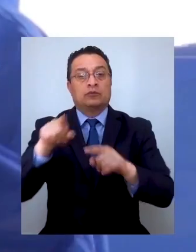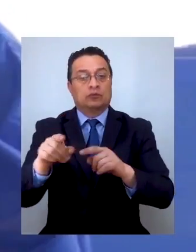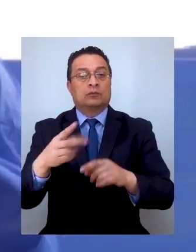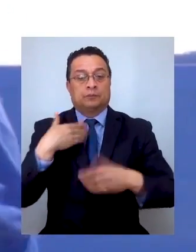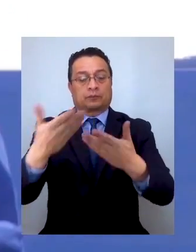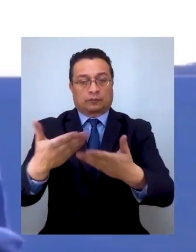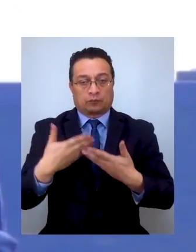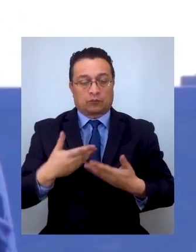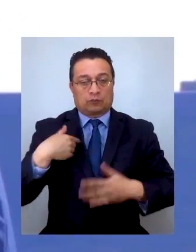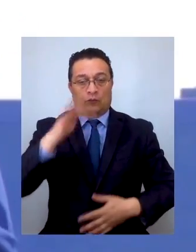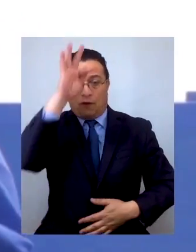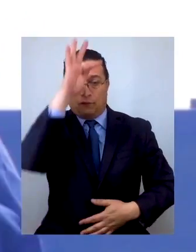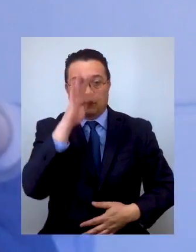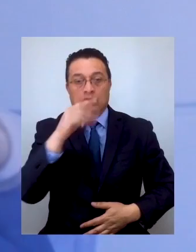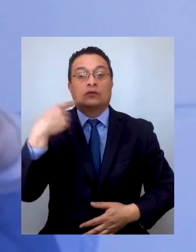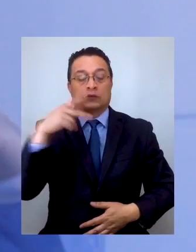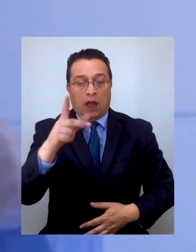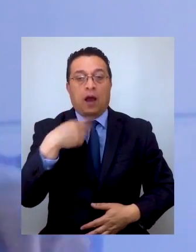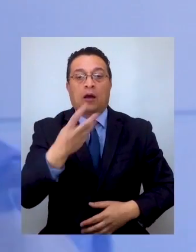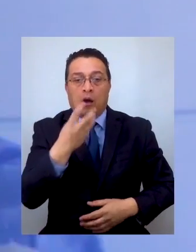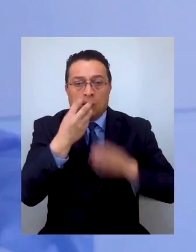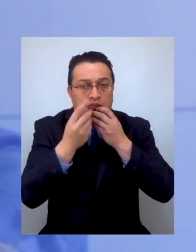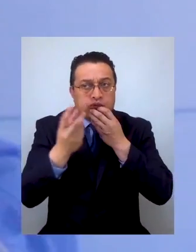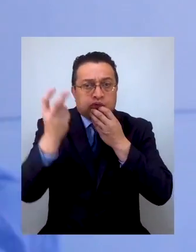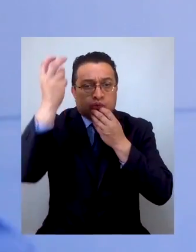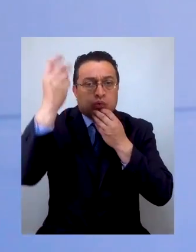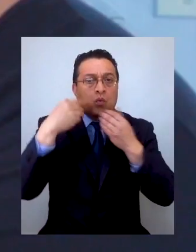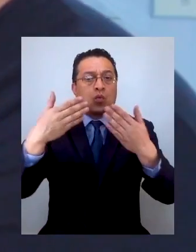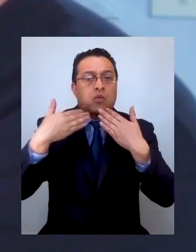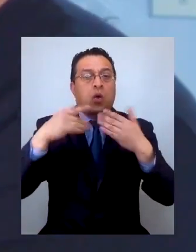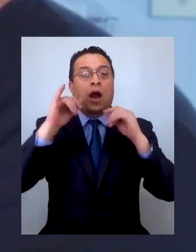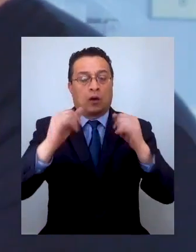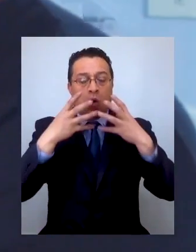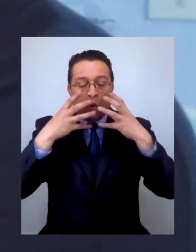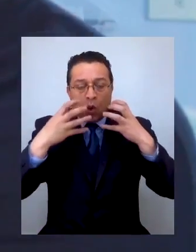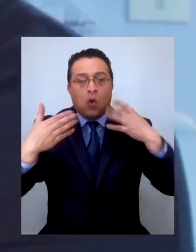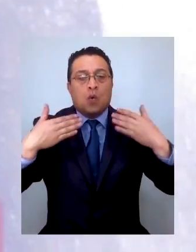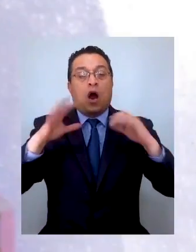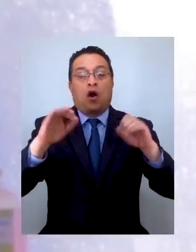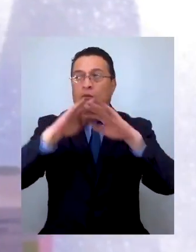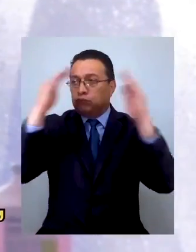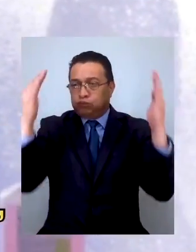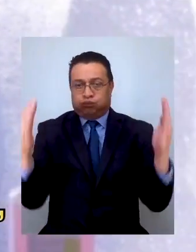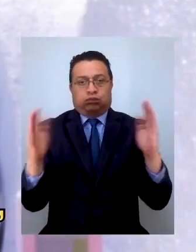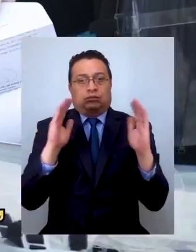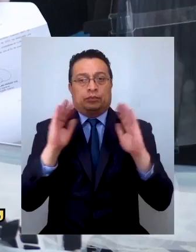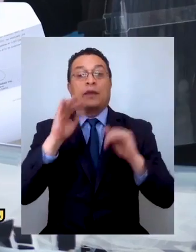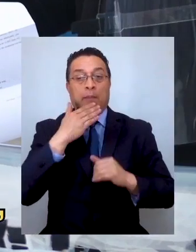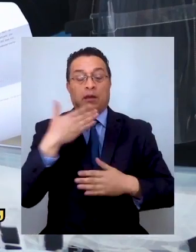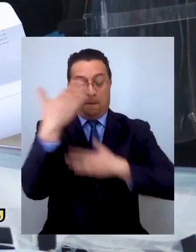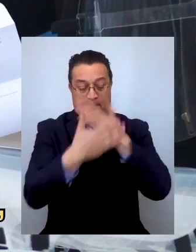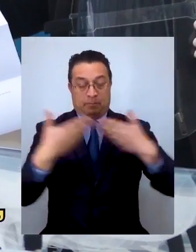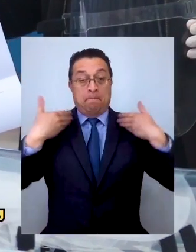radiología. También aporte a nuestros funcionarios como snorkel con filtros o cámaras aislantes full face. Otros elementos